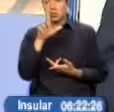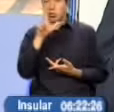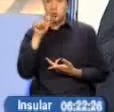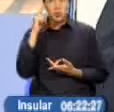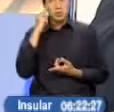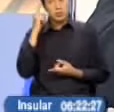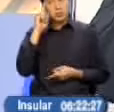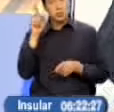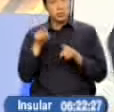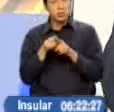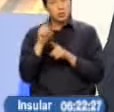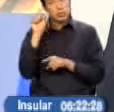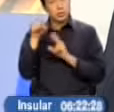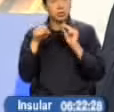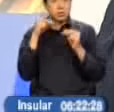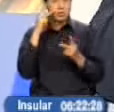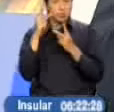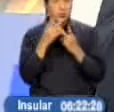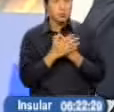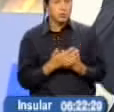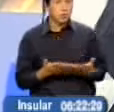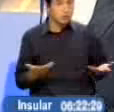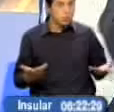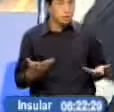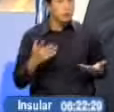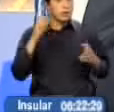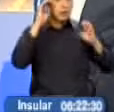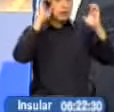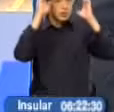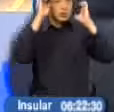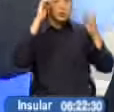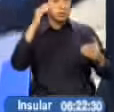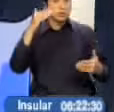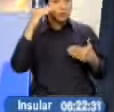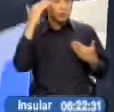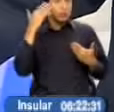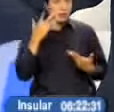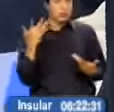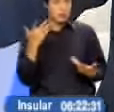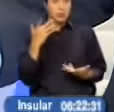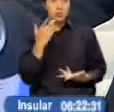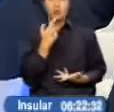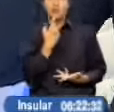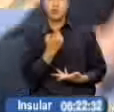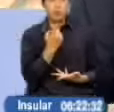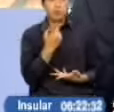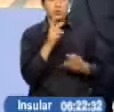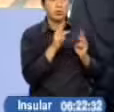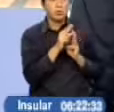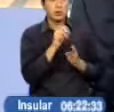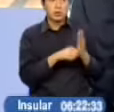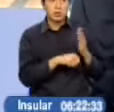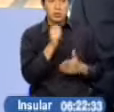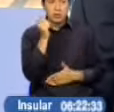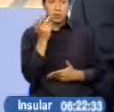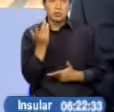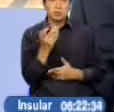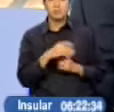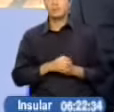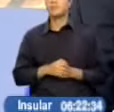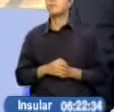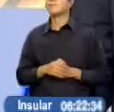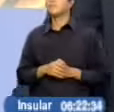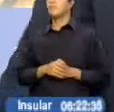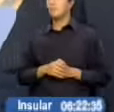de acuerdo pero por otro lado esa acción que puede ser estratégica política le da la legitimidad a la decisión del senado sin duda es exceso y